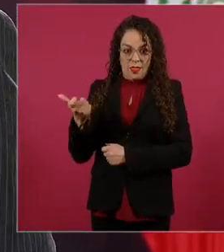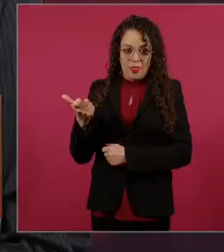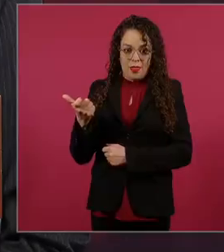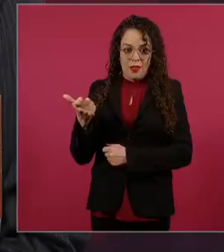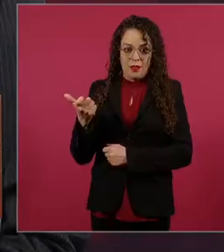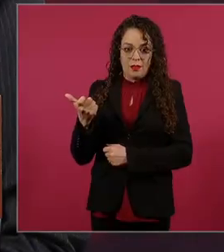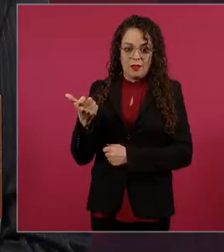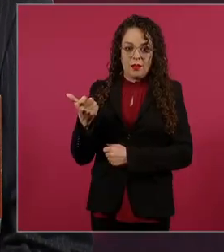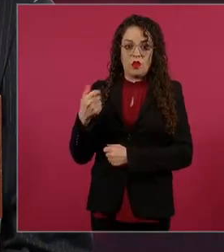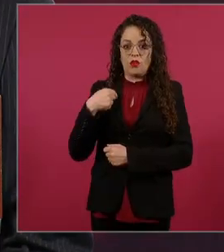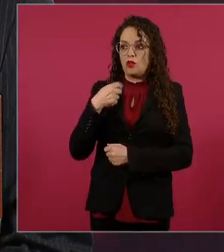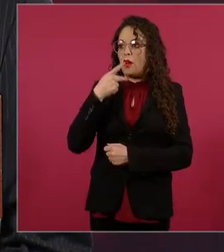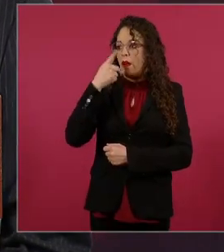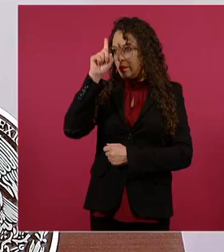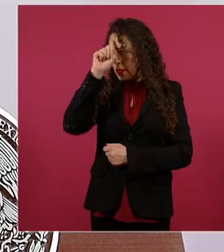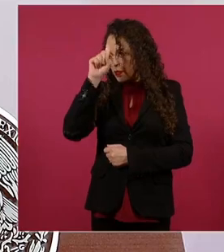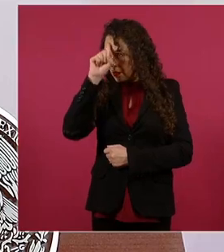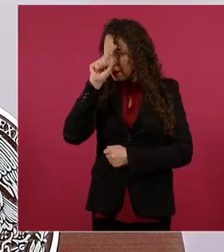y ahí